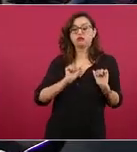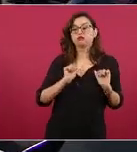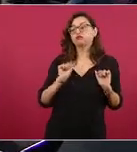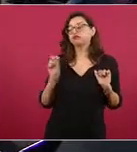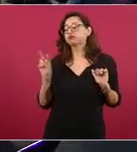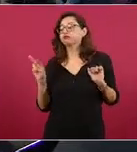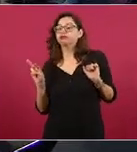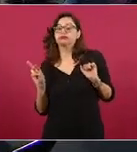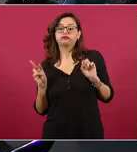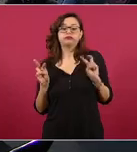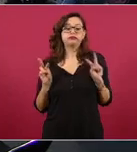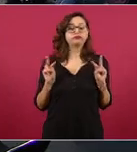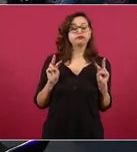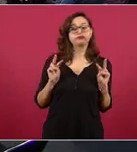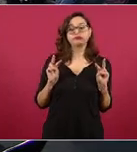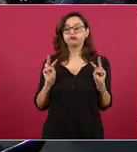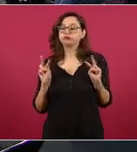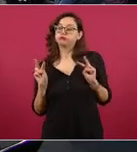estar diciendo